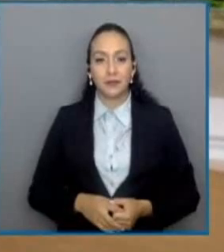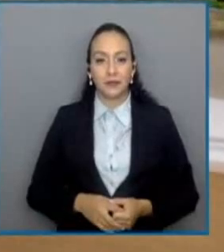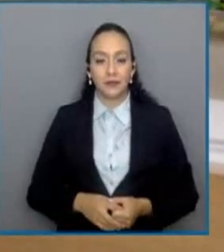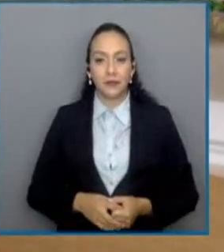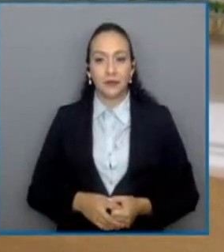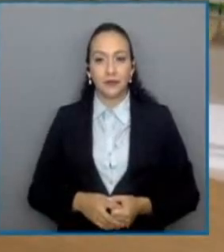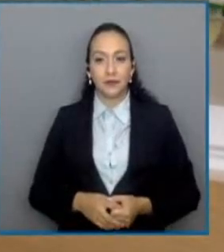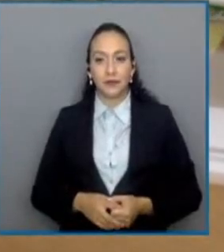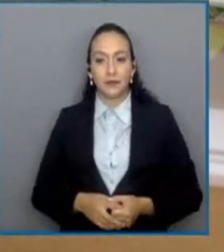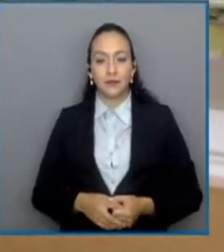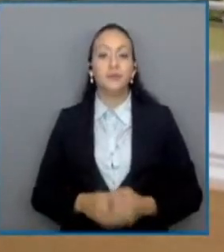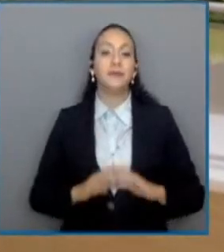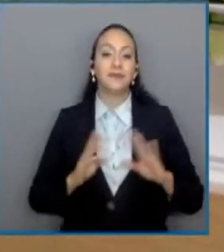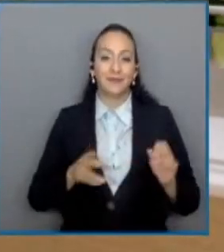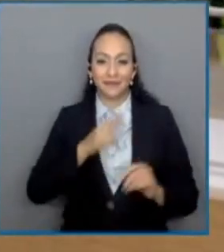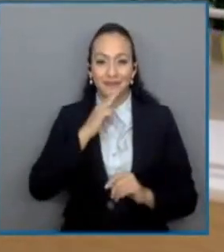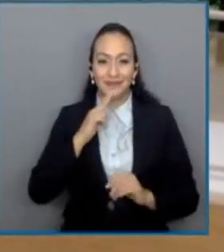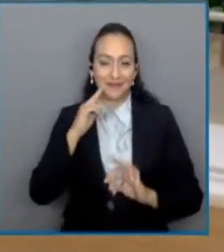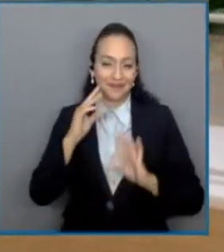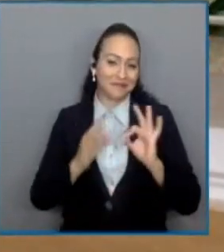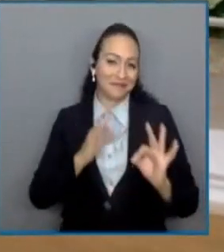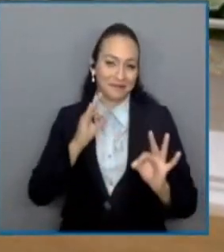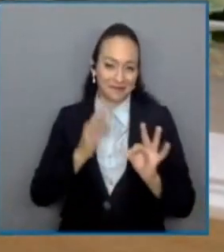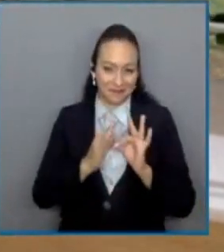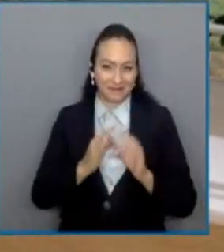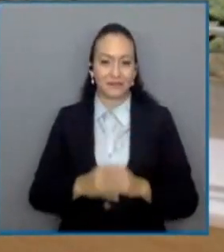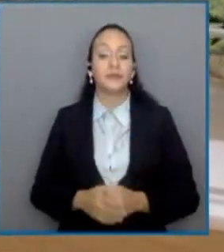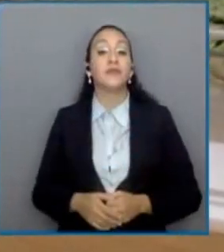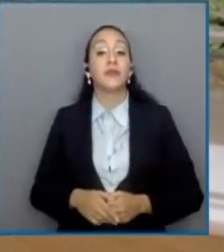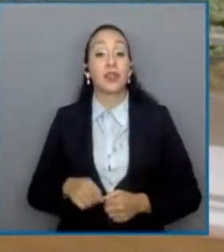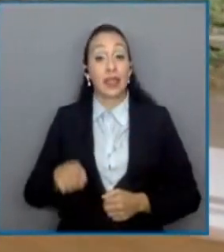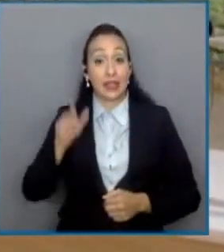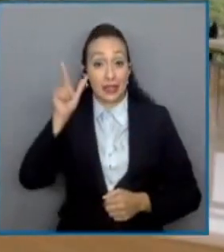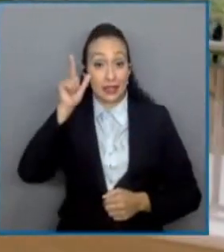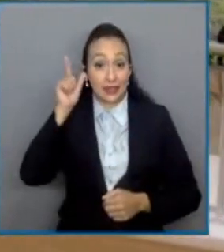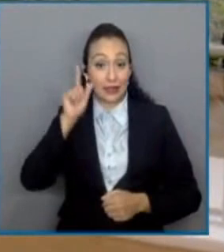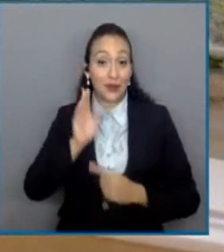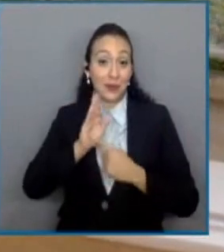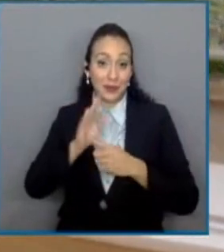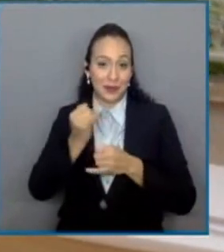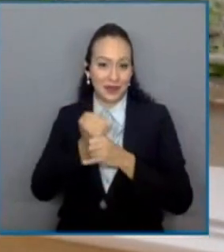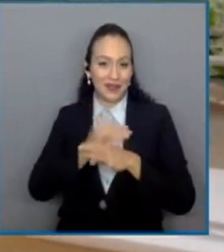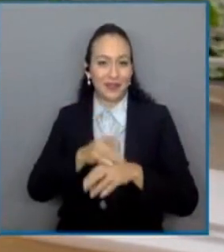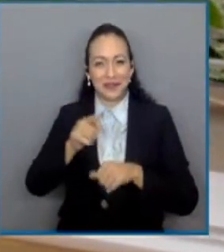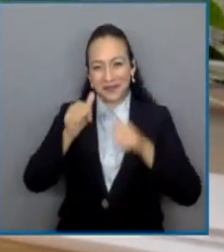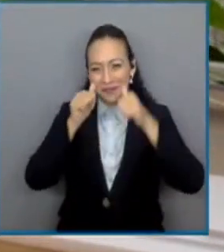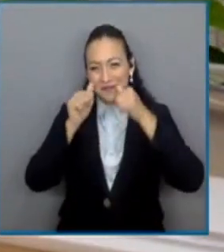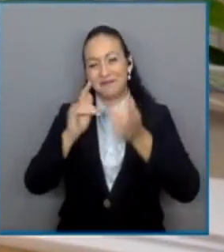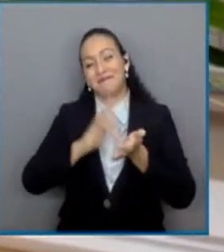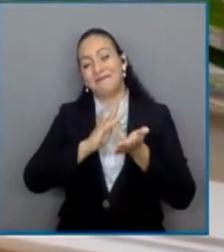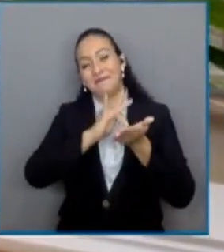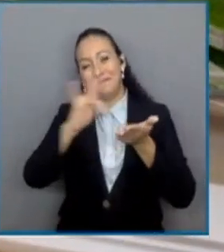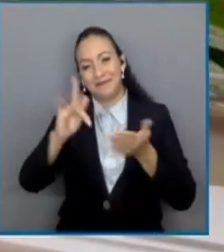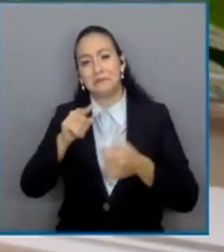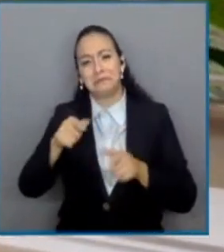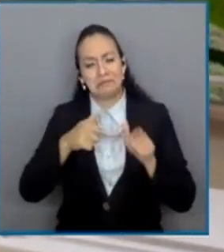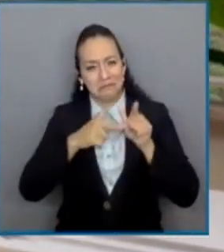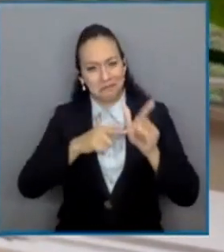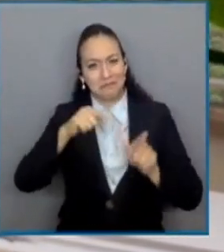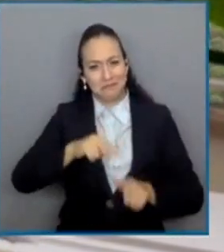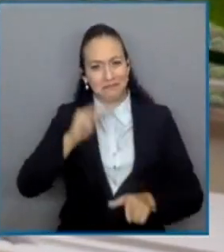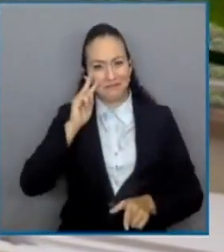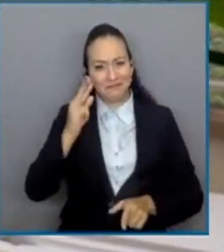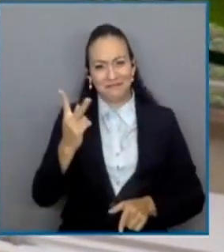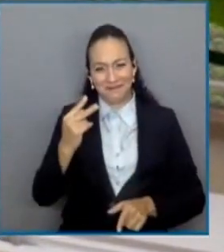Así llegamos al final de este corte informativo. Soy Laura Murillo y lo invito a mantenerse en la señal del canal del Poder Judicial de la